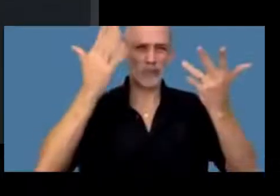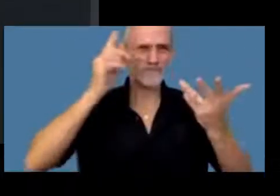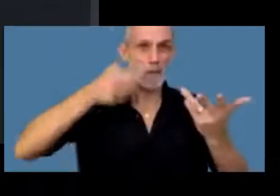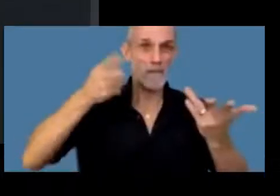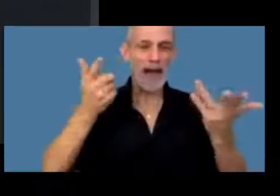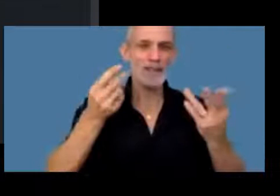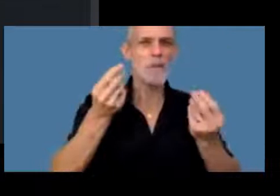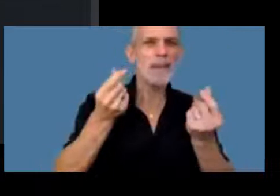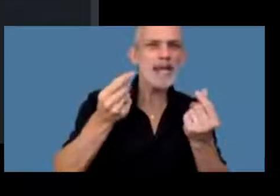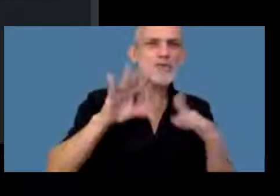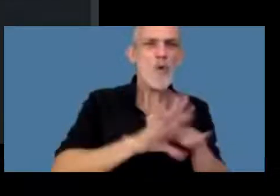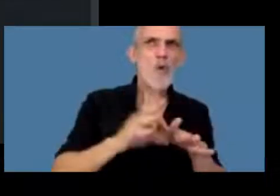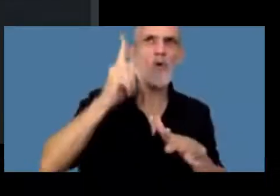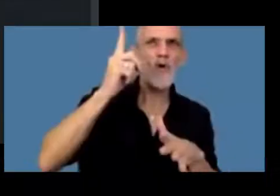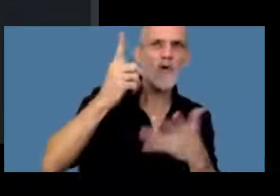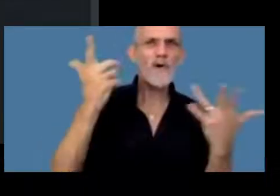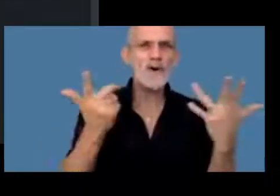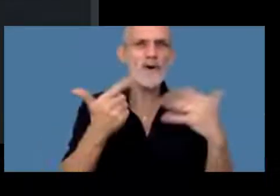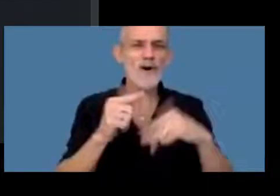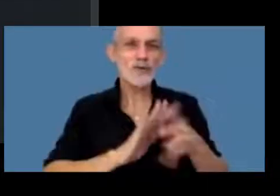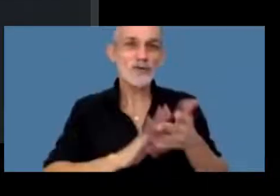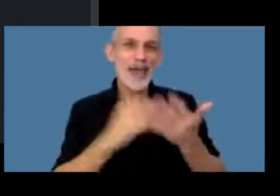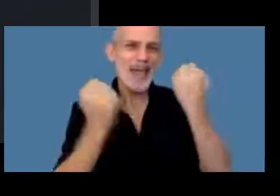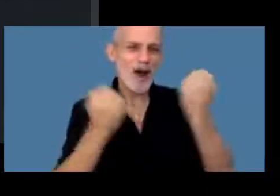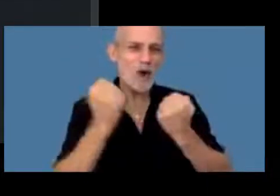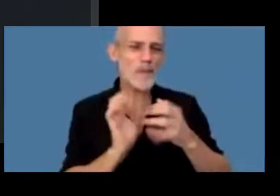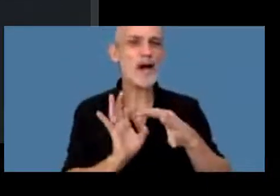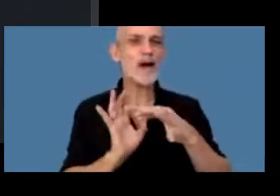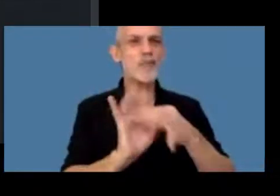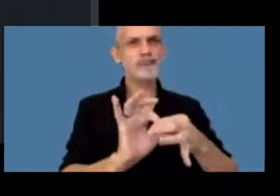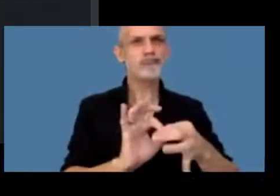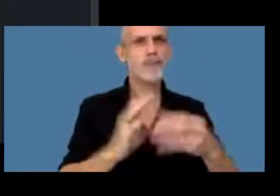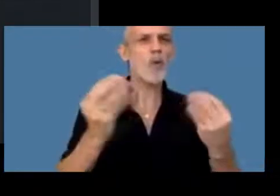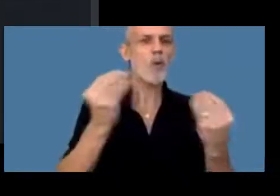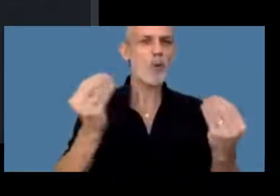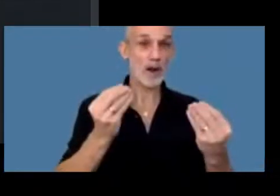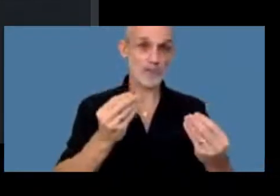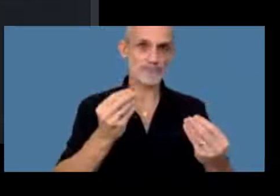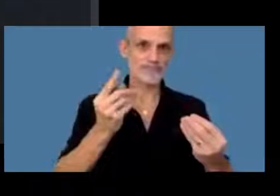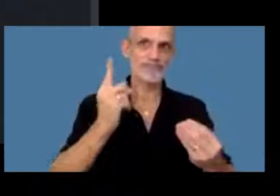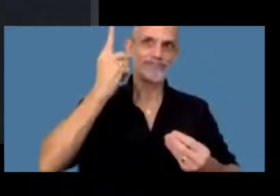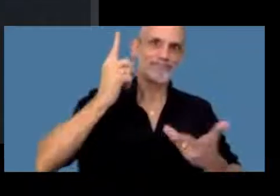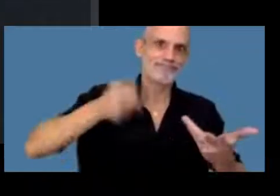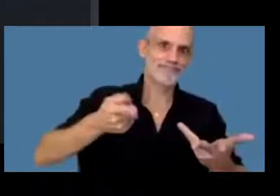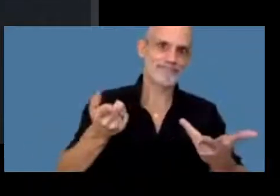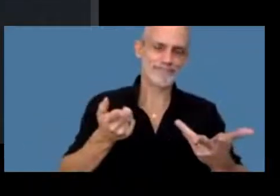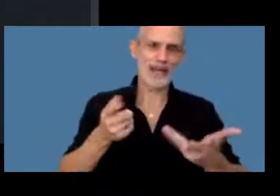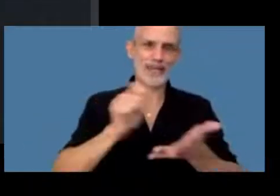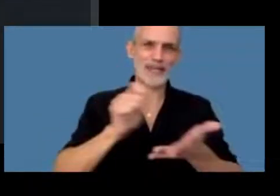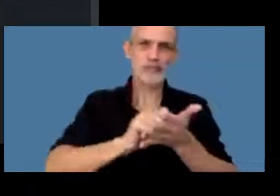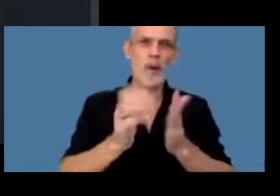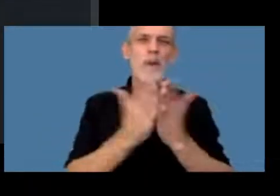justo, distintas cosas de economía que estaban vinculadas con lo que indicaba, digamos, los escritos